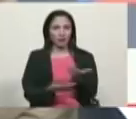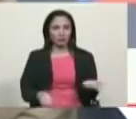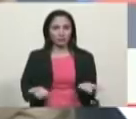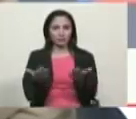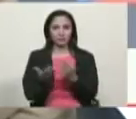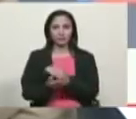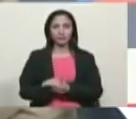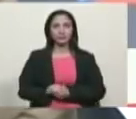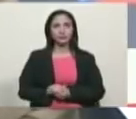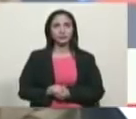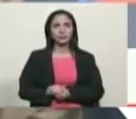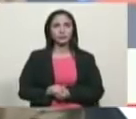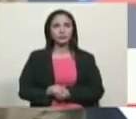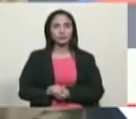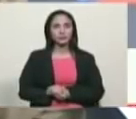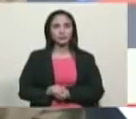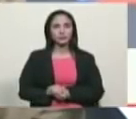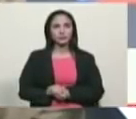battery.